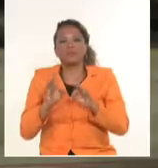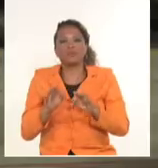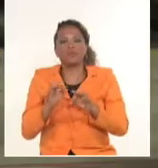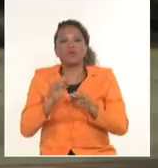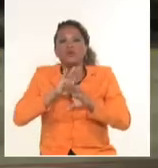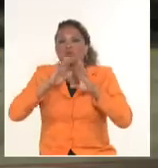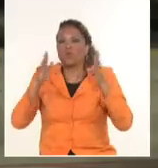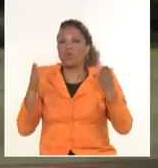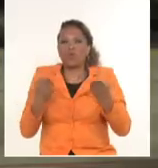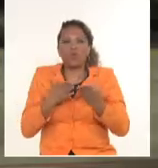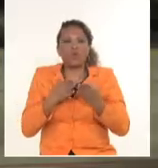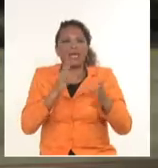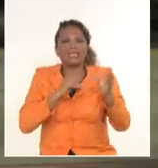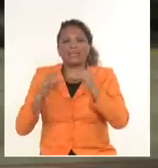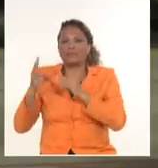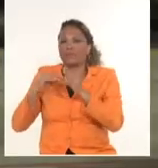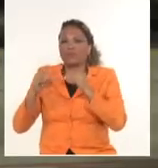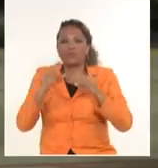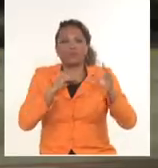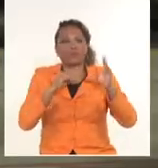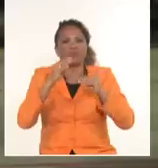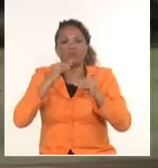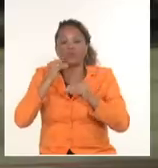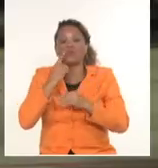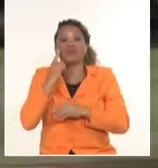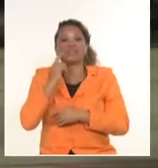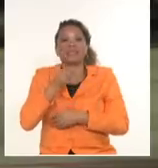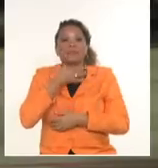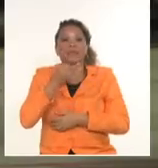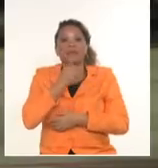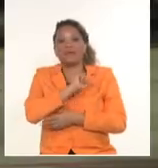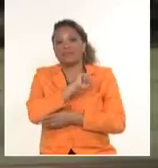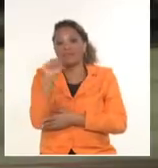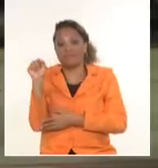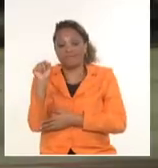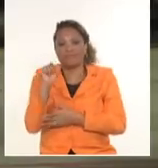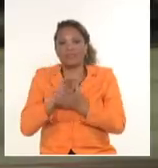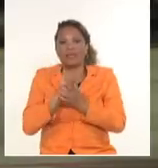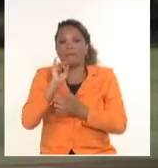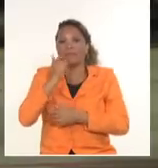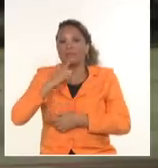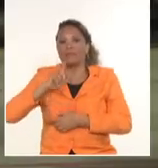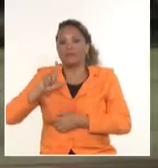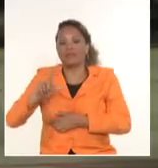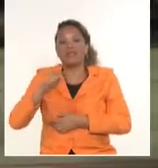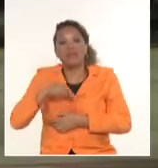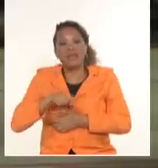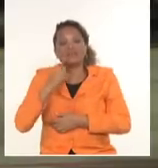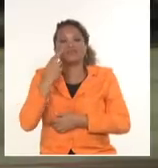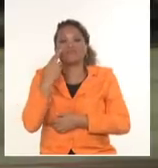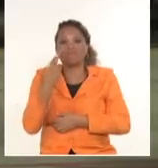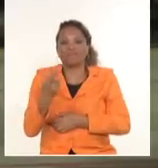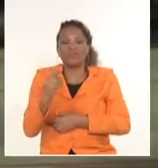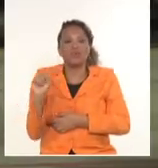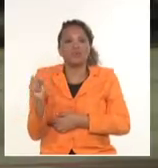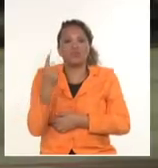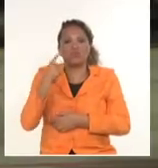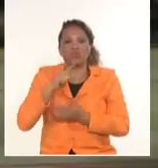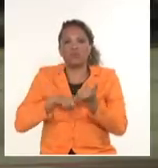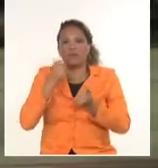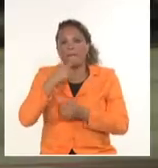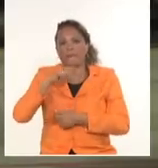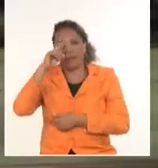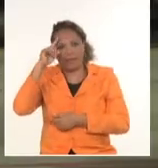en torno a ese logro sin dudas histórico y que por supuesto se ha reconocido no solamente en París,